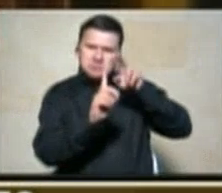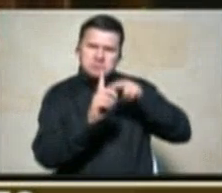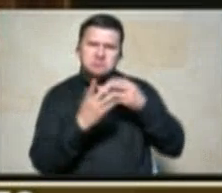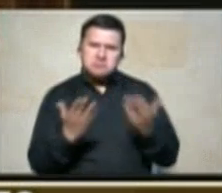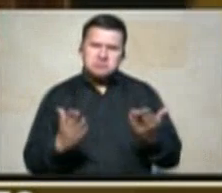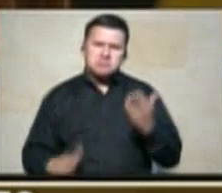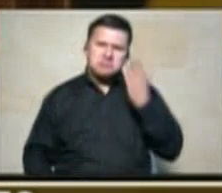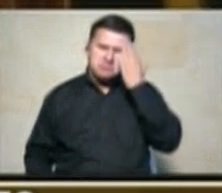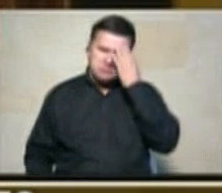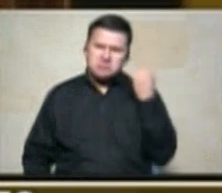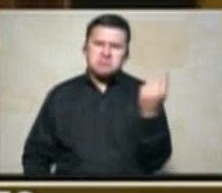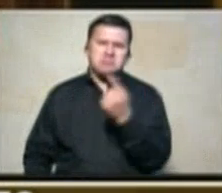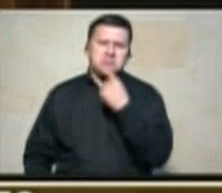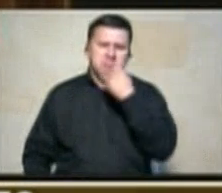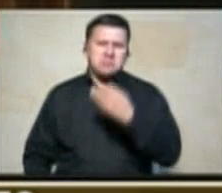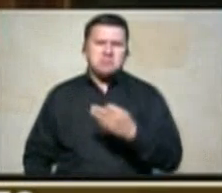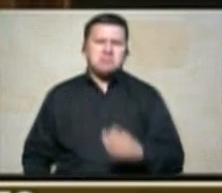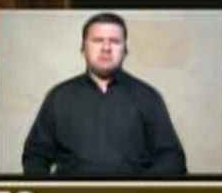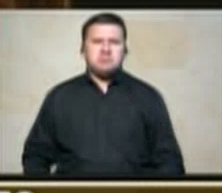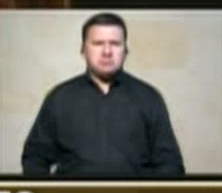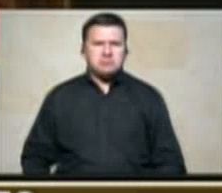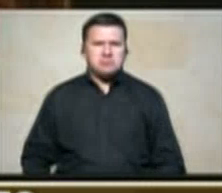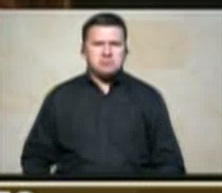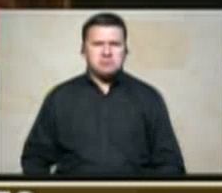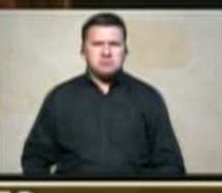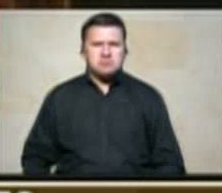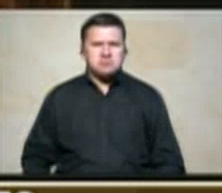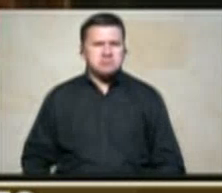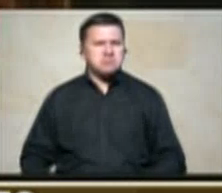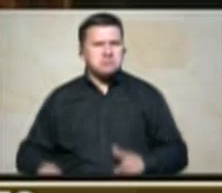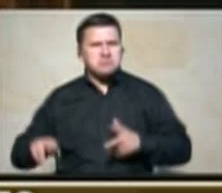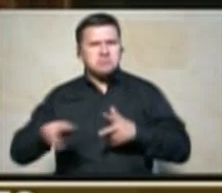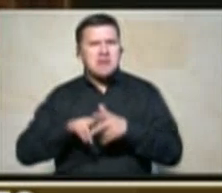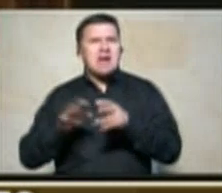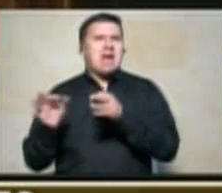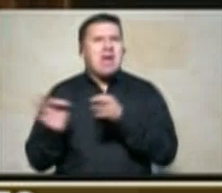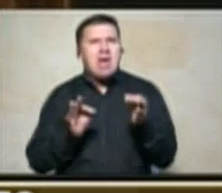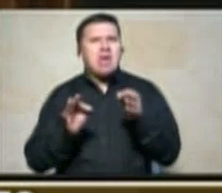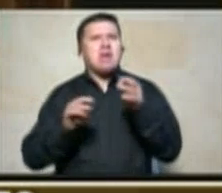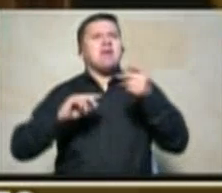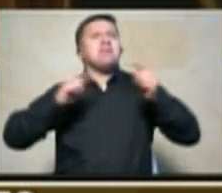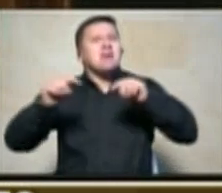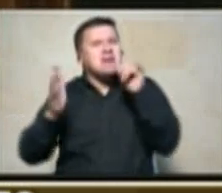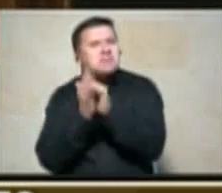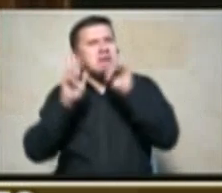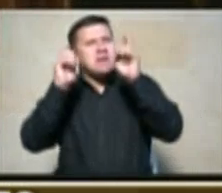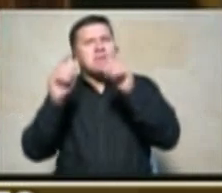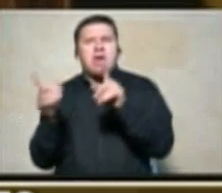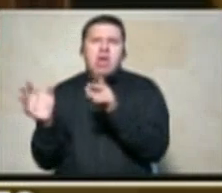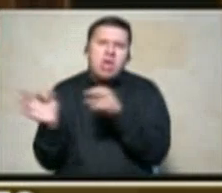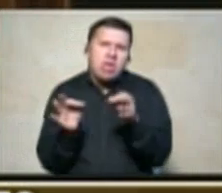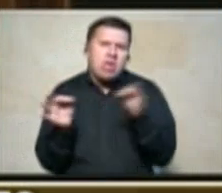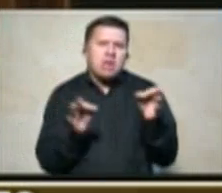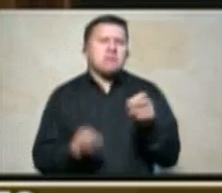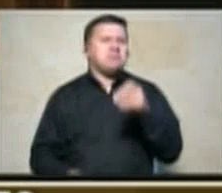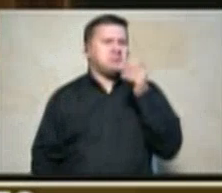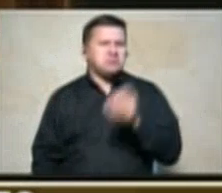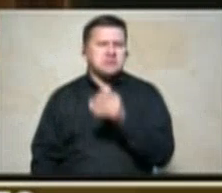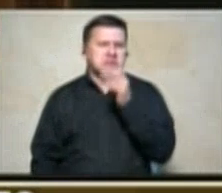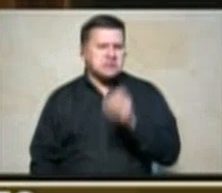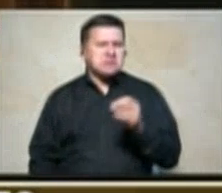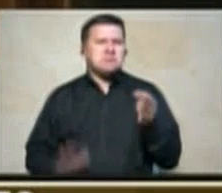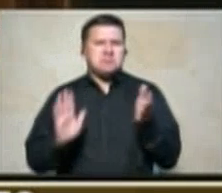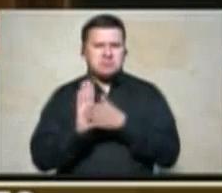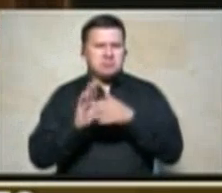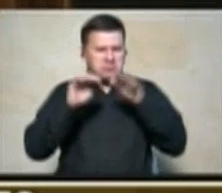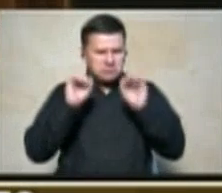cancelada en varias oportunidades, siempre tuvo la esperanza de poder realizarla y gracias